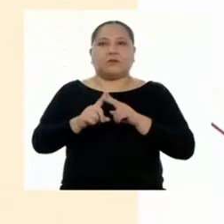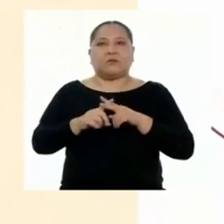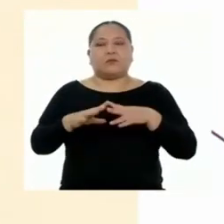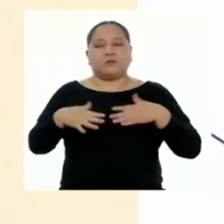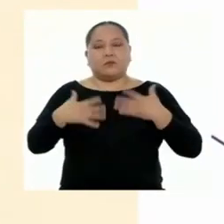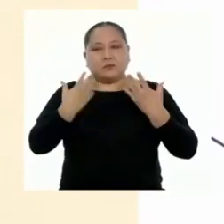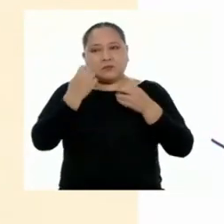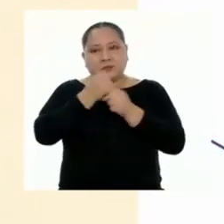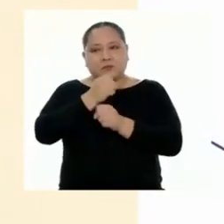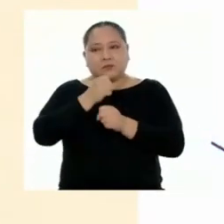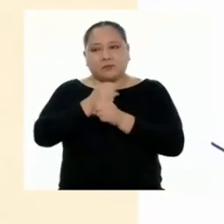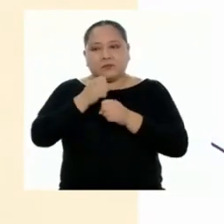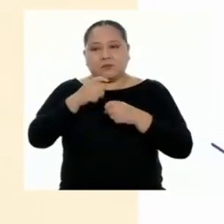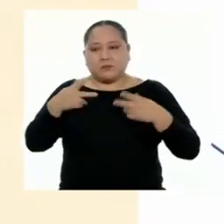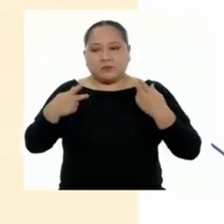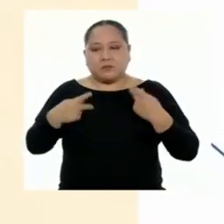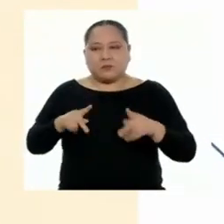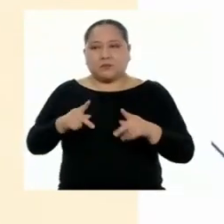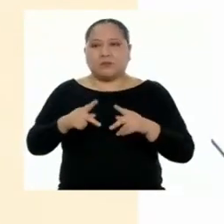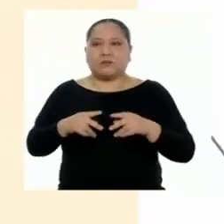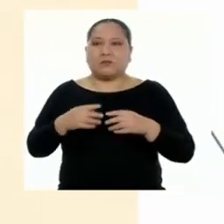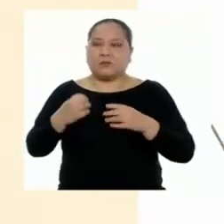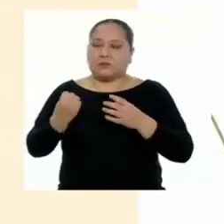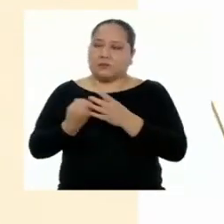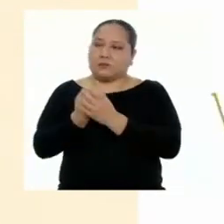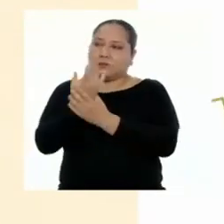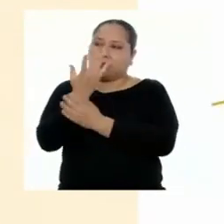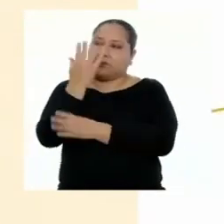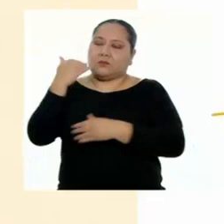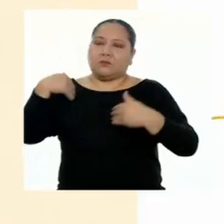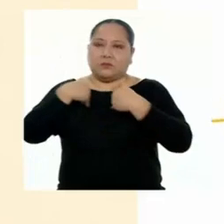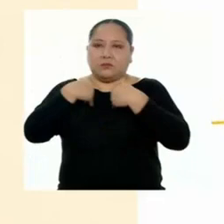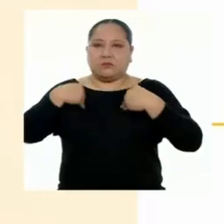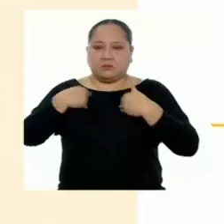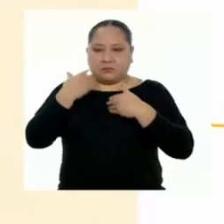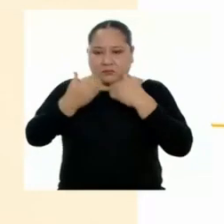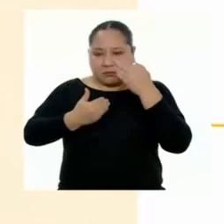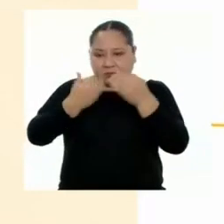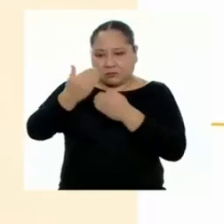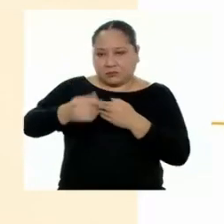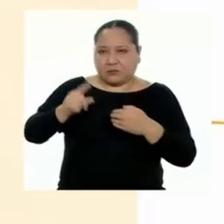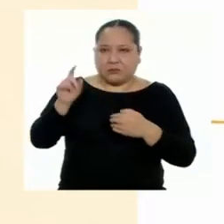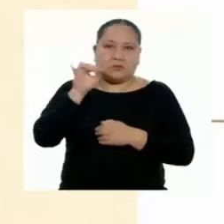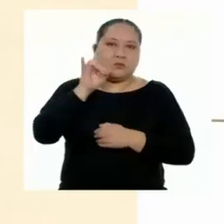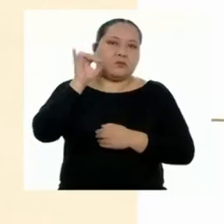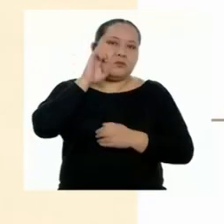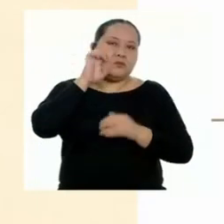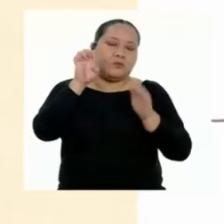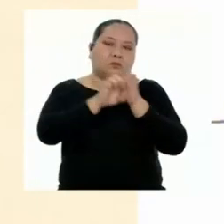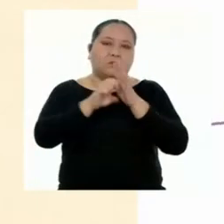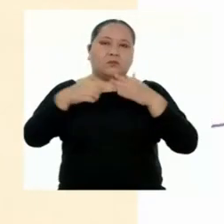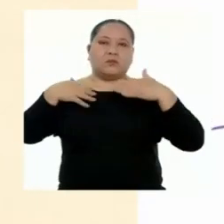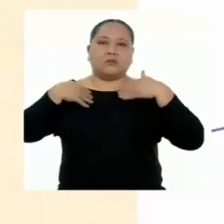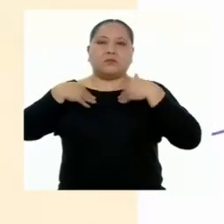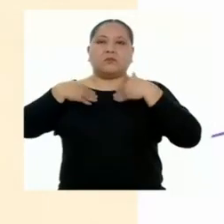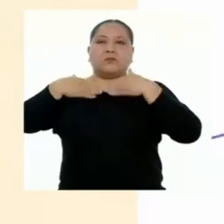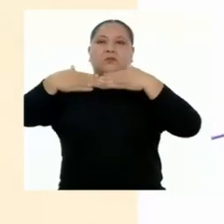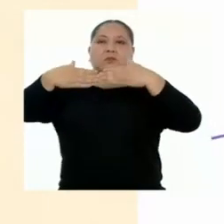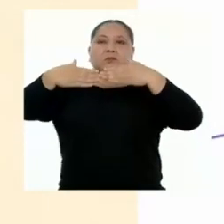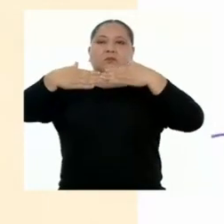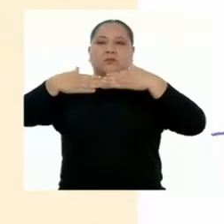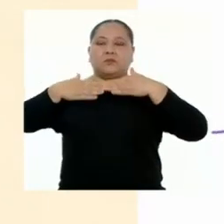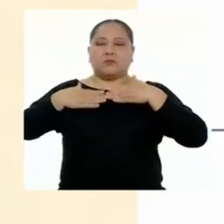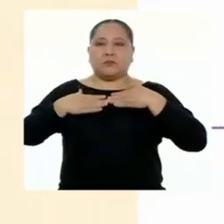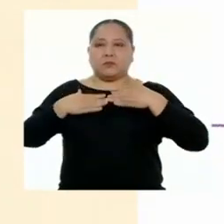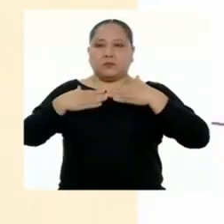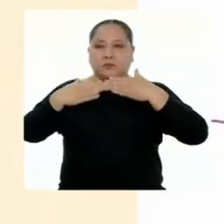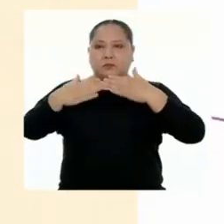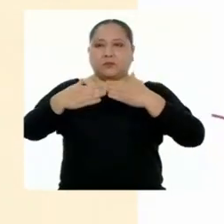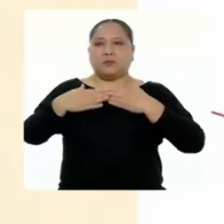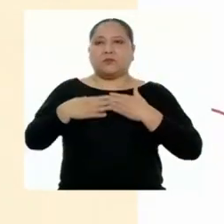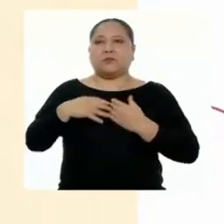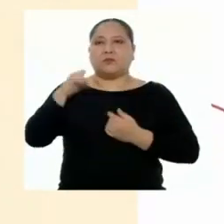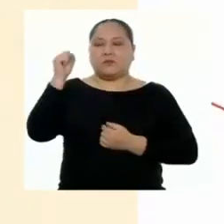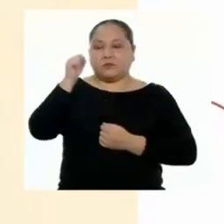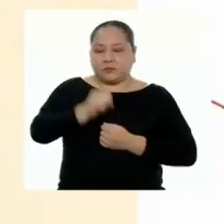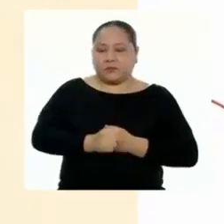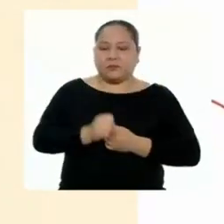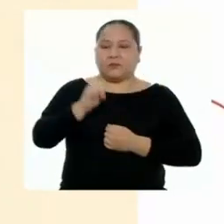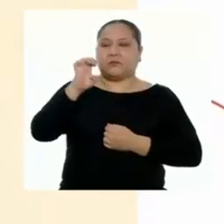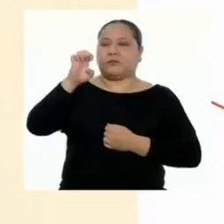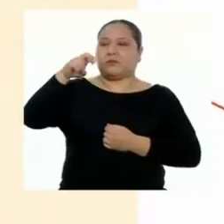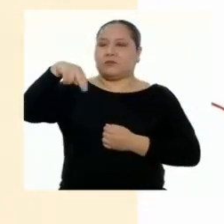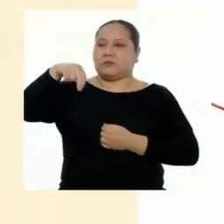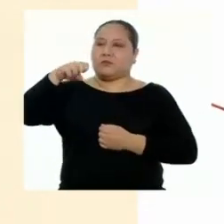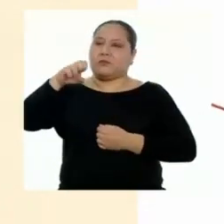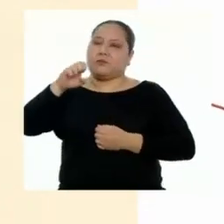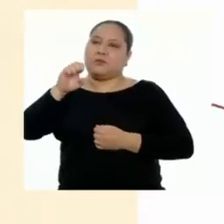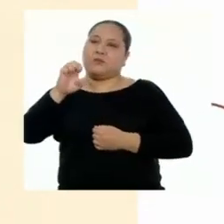que las plantas y animales realicen sus procesos vitales como la respiración. Así es, Rodrigo. La energía puede